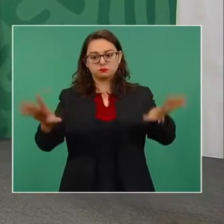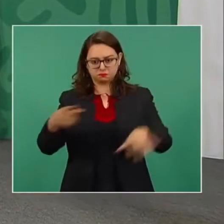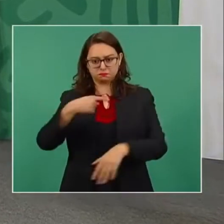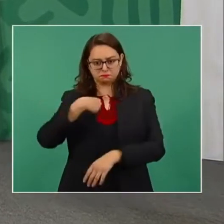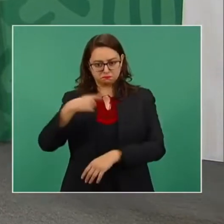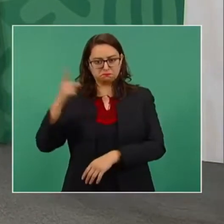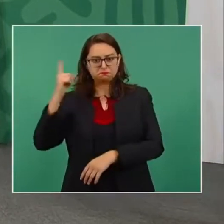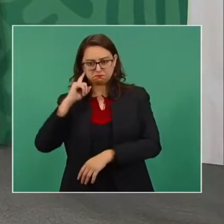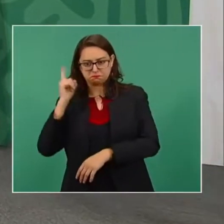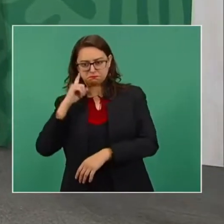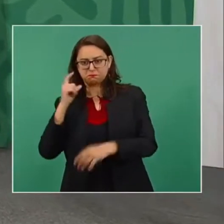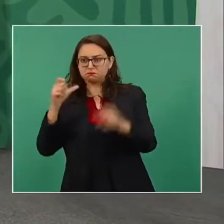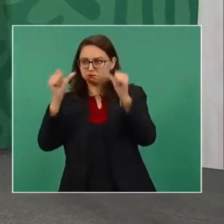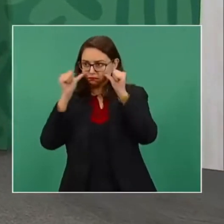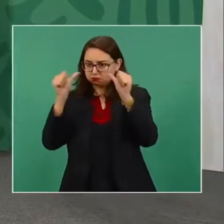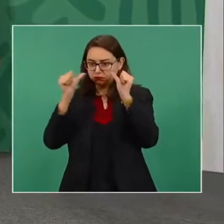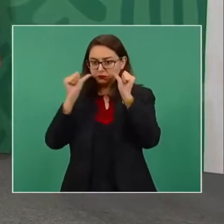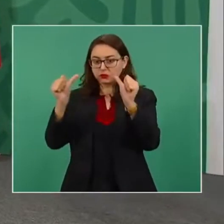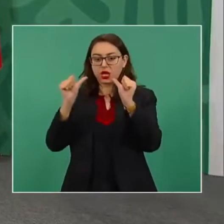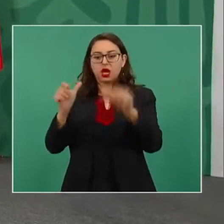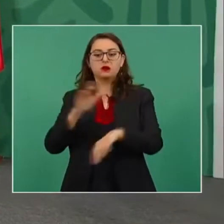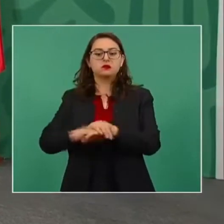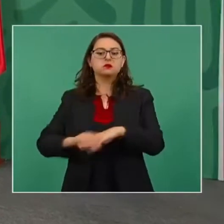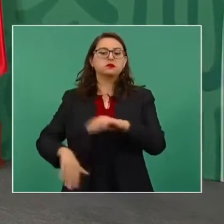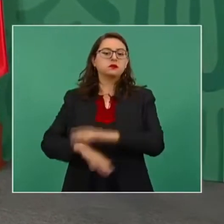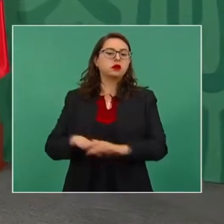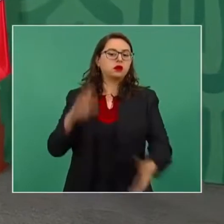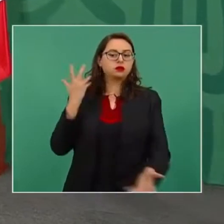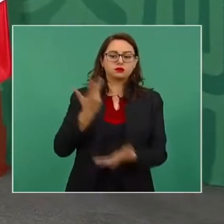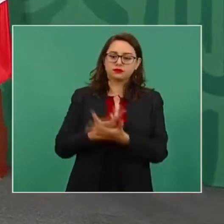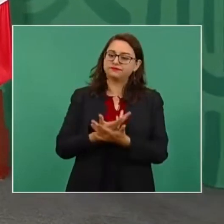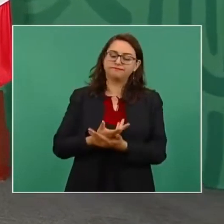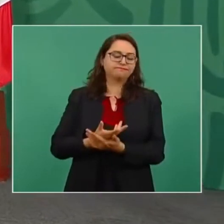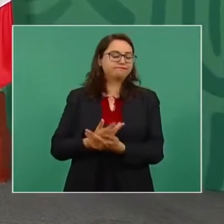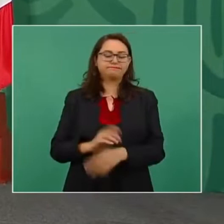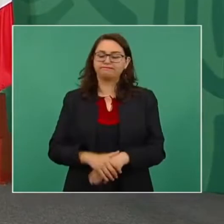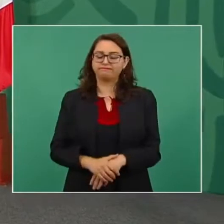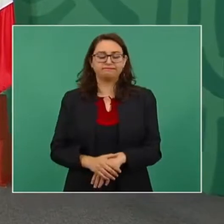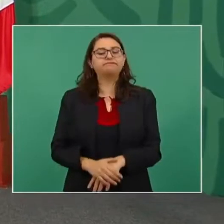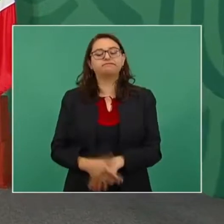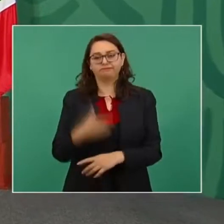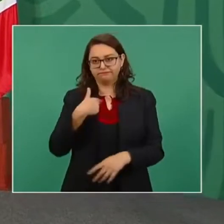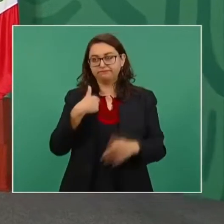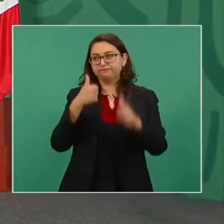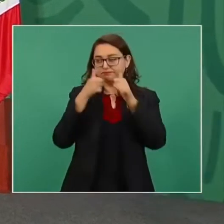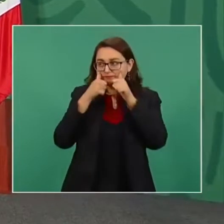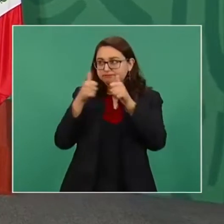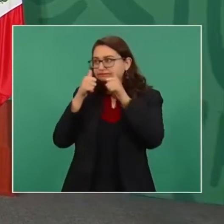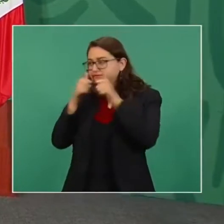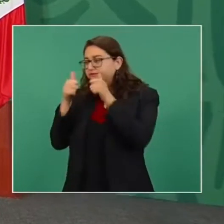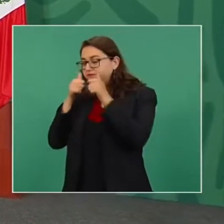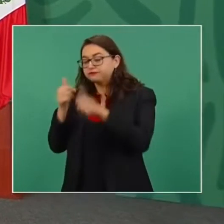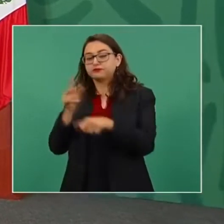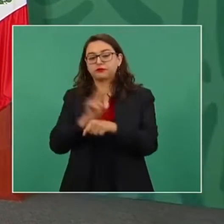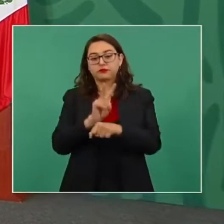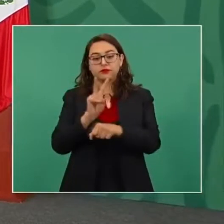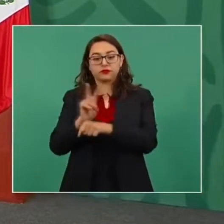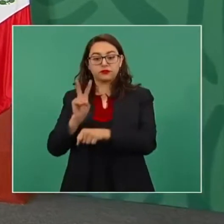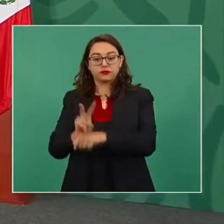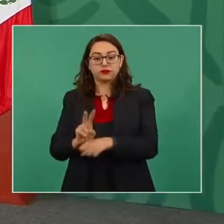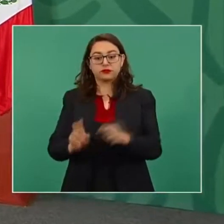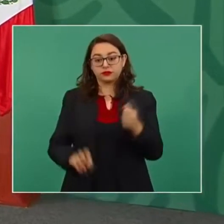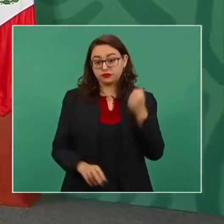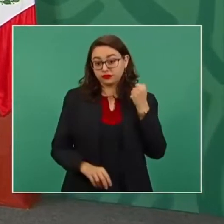desatender, tiene uno que estar atentos. Hubieron tres